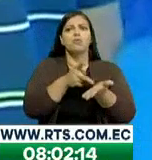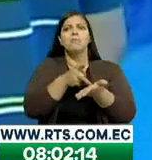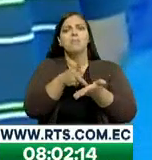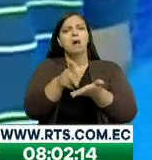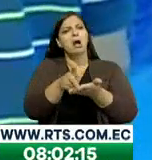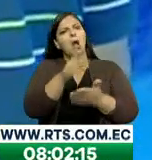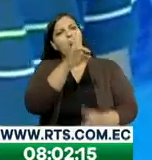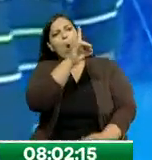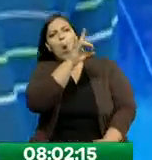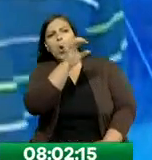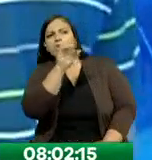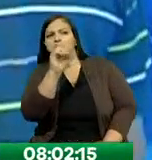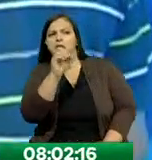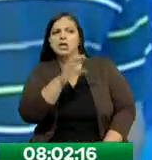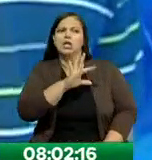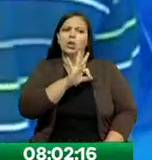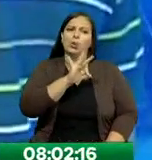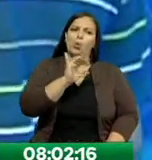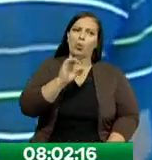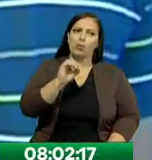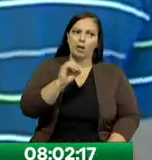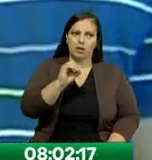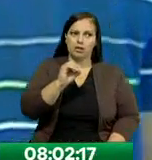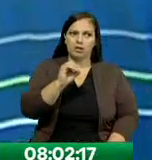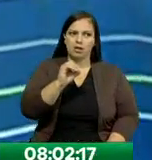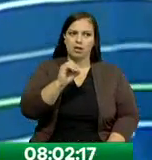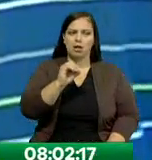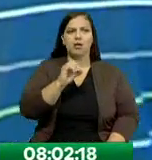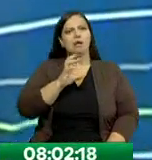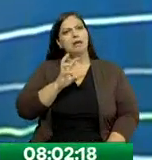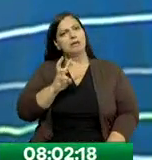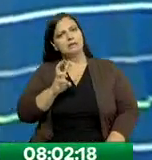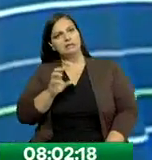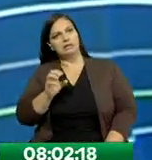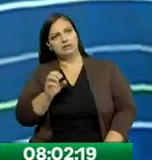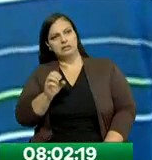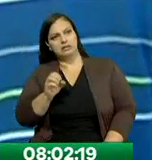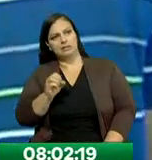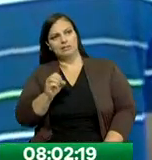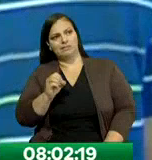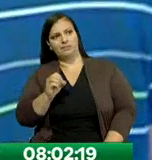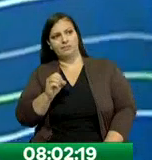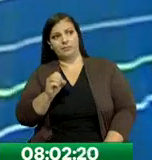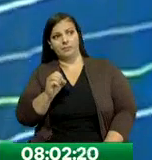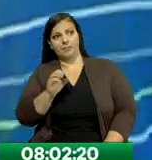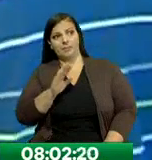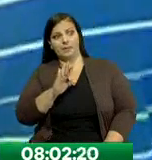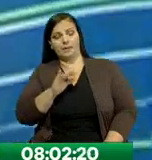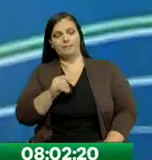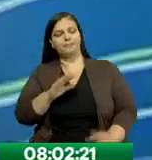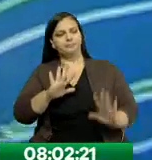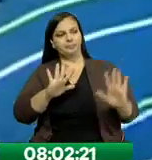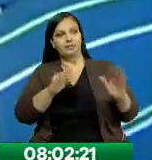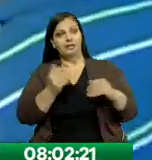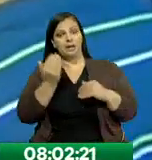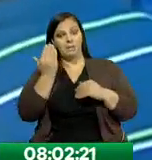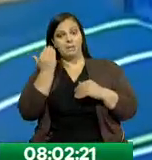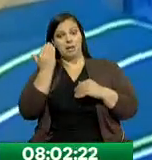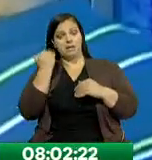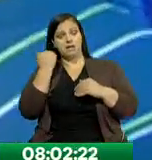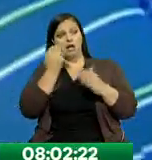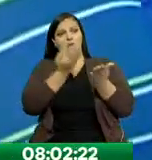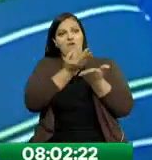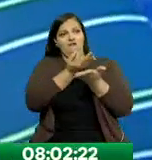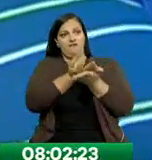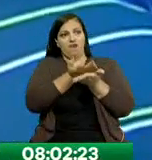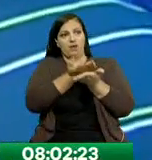Hasta la última horita como 60. ¿Ya? Y antes pagaba nomás 30, ¿ya? 40. Eso hasta ahí era lo mínimo que yo pagaba. Eso es